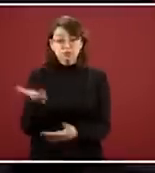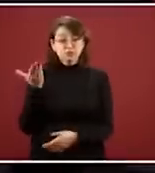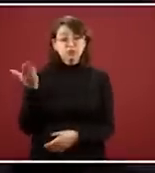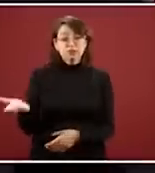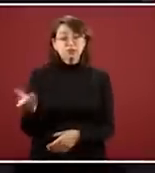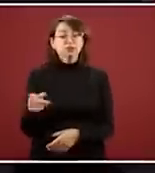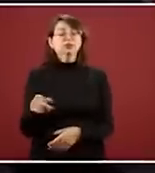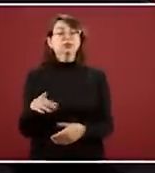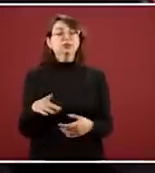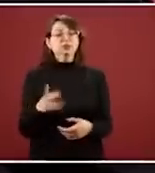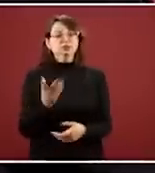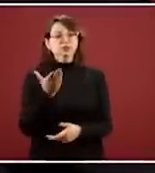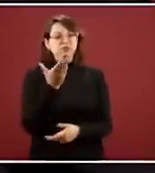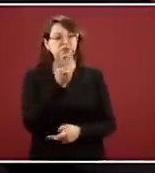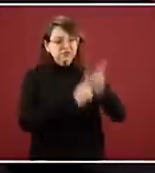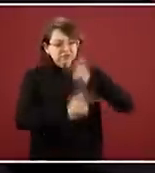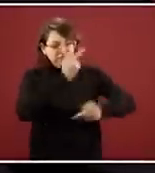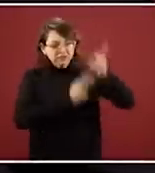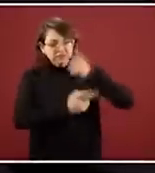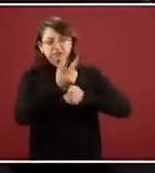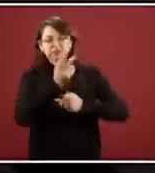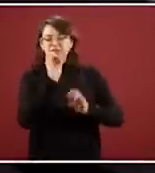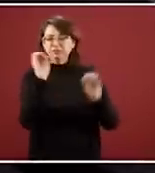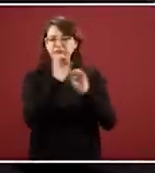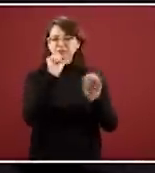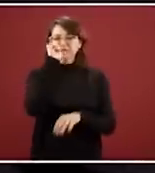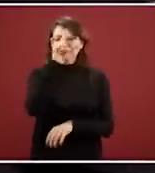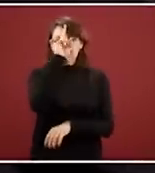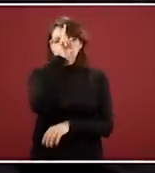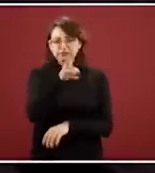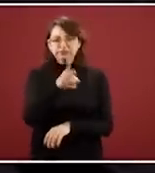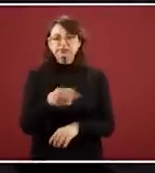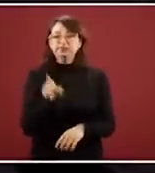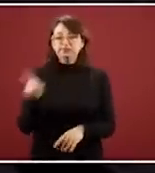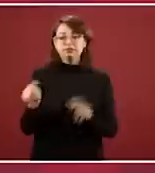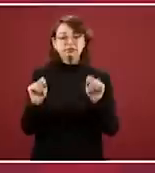no se iba a endeudar el estado y no tiene deuda.